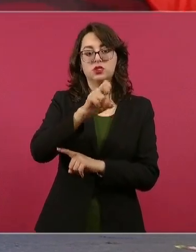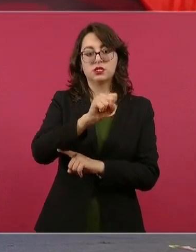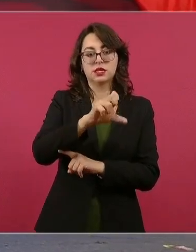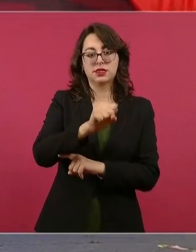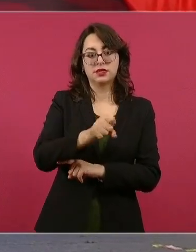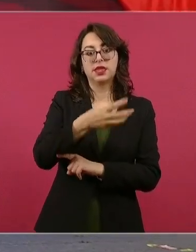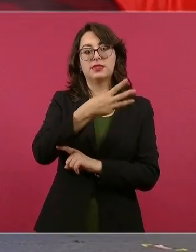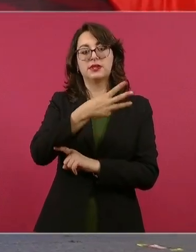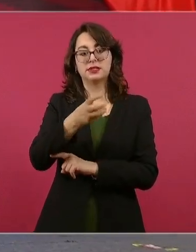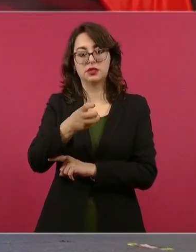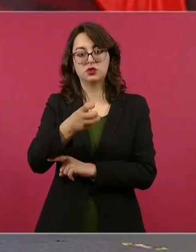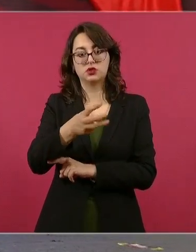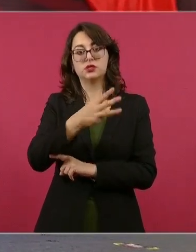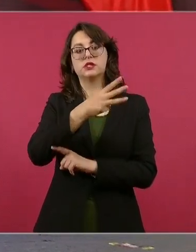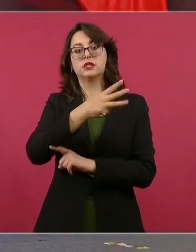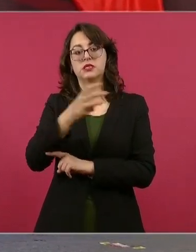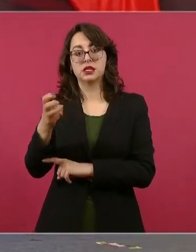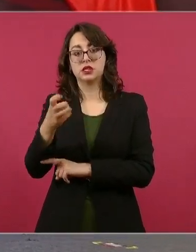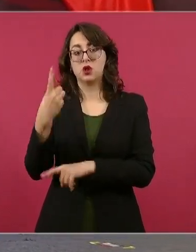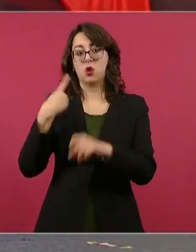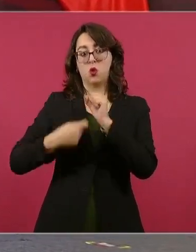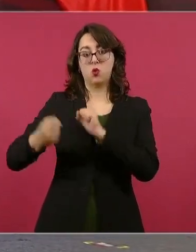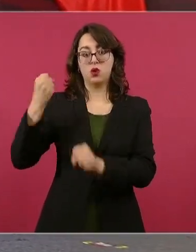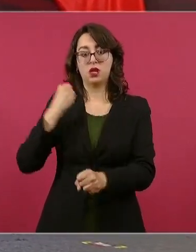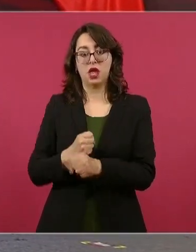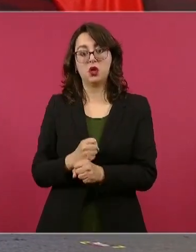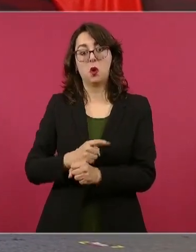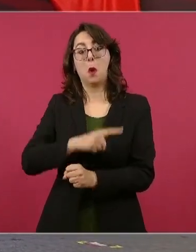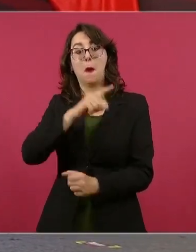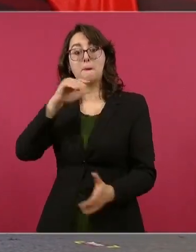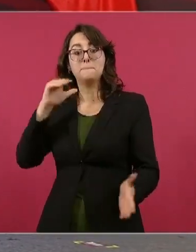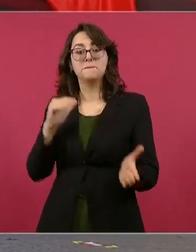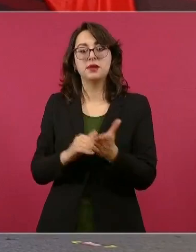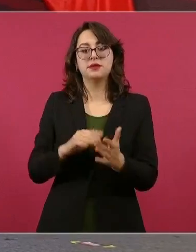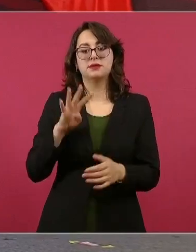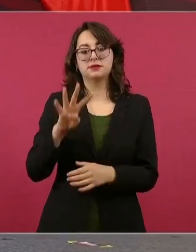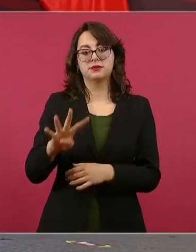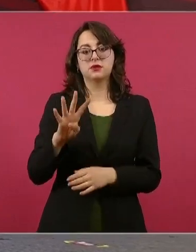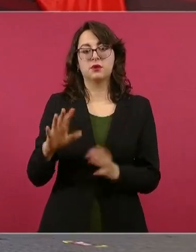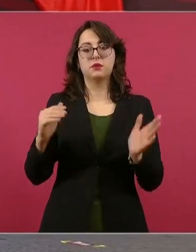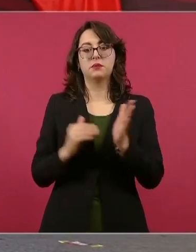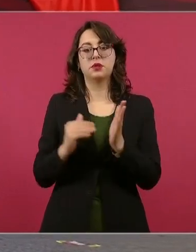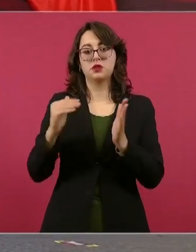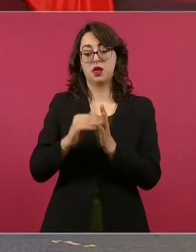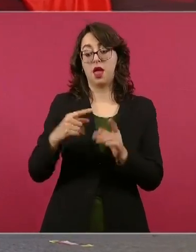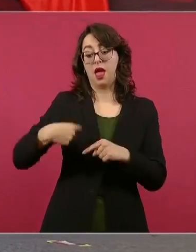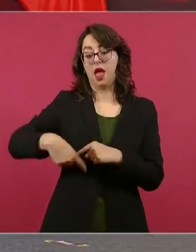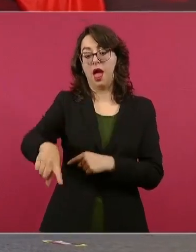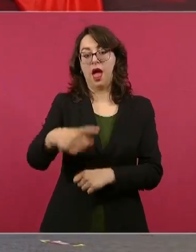1019 el año pasado, este año